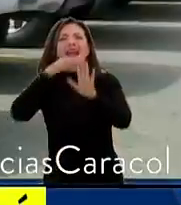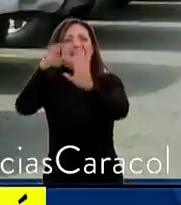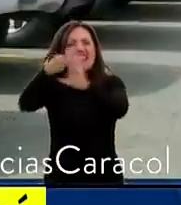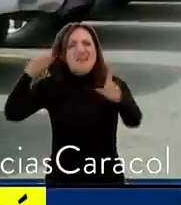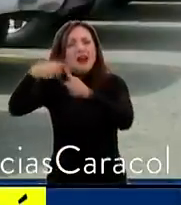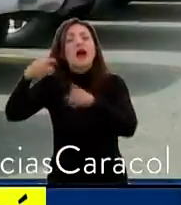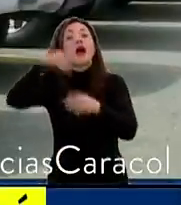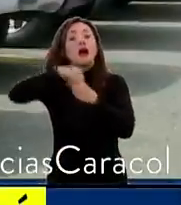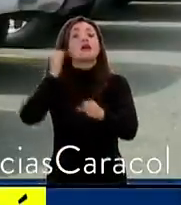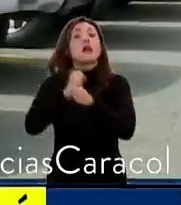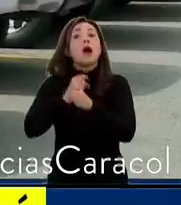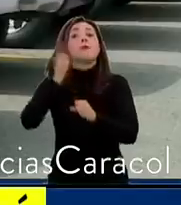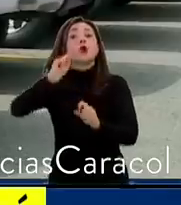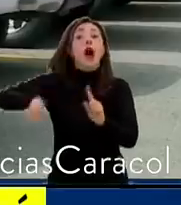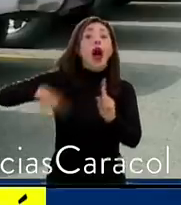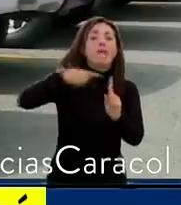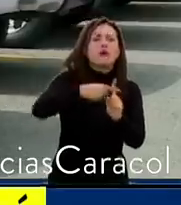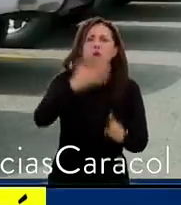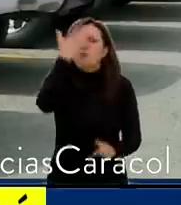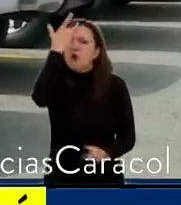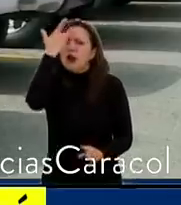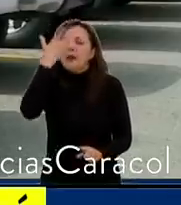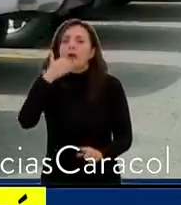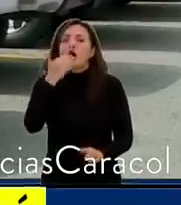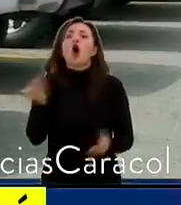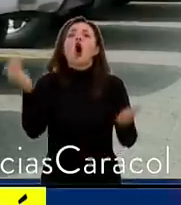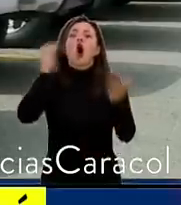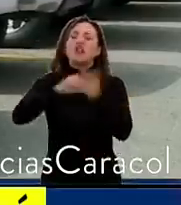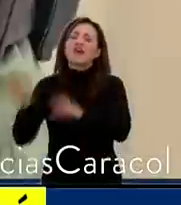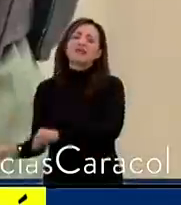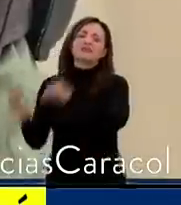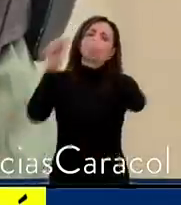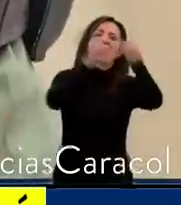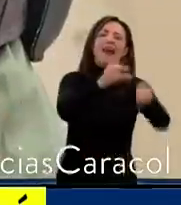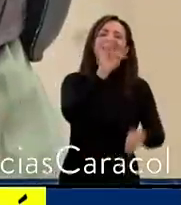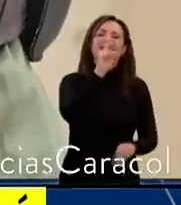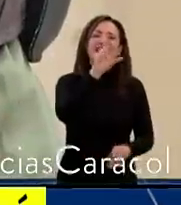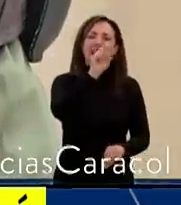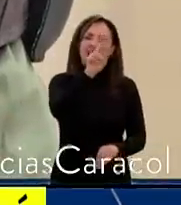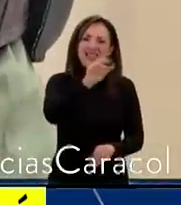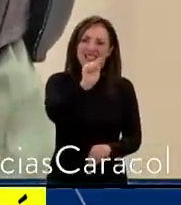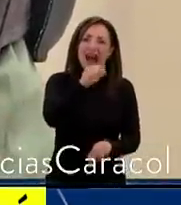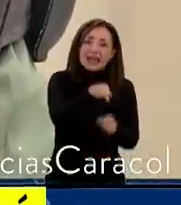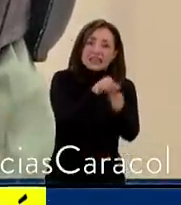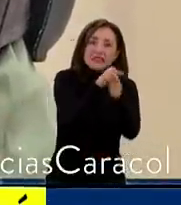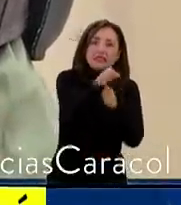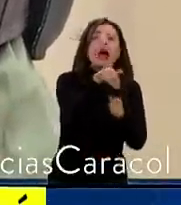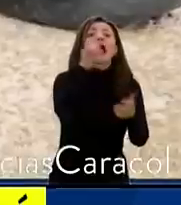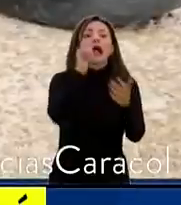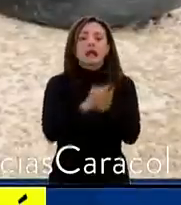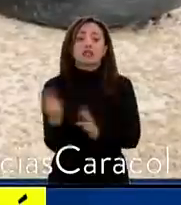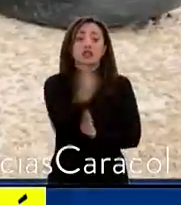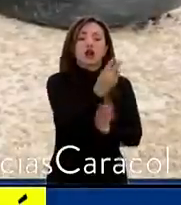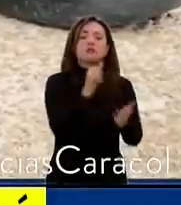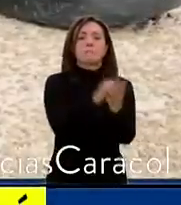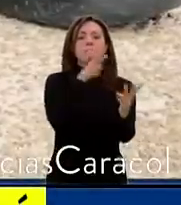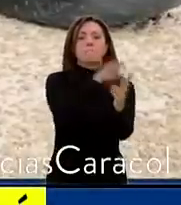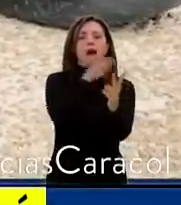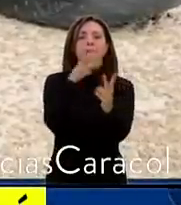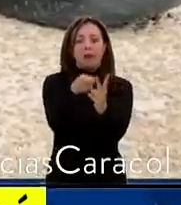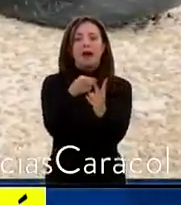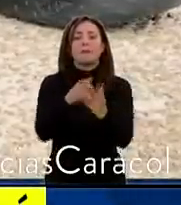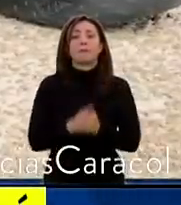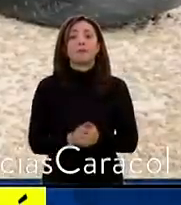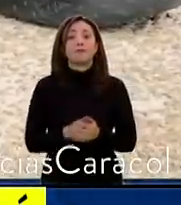razones que se desconocen, fueron llevados nuevamente a Tarazá. Se fueron hasta Tarazá, donde fueron asesinados. Precisamente el